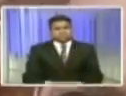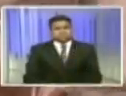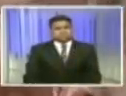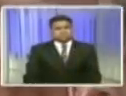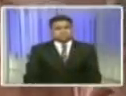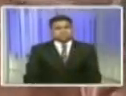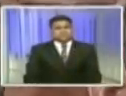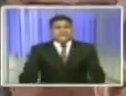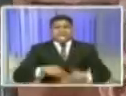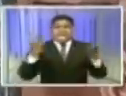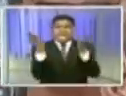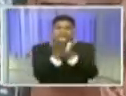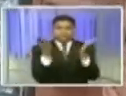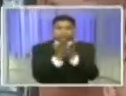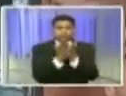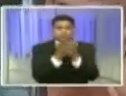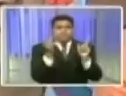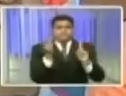Estudio,